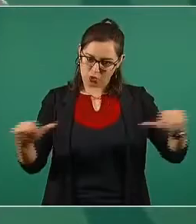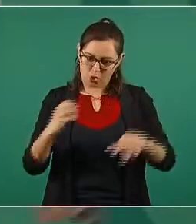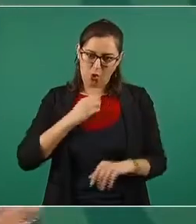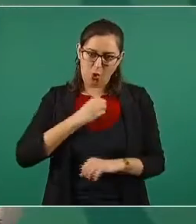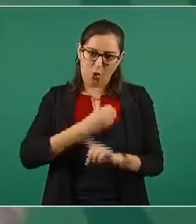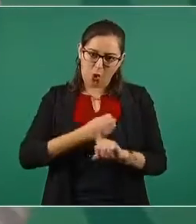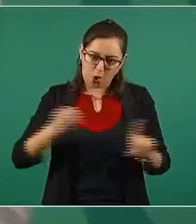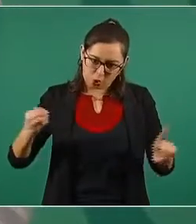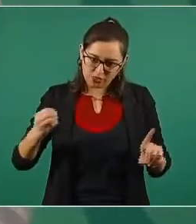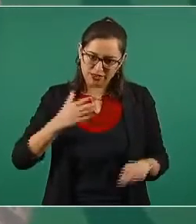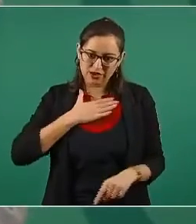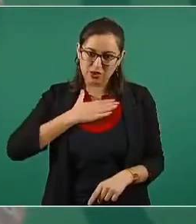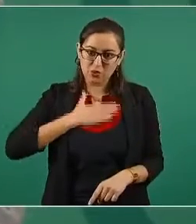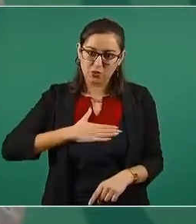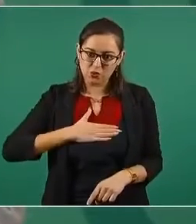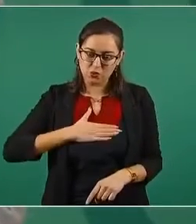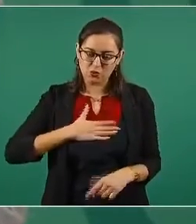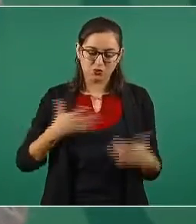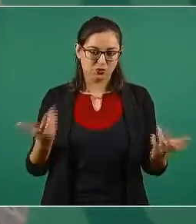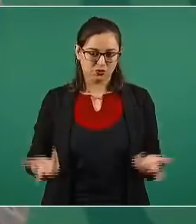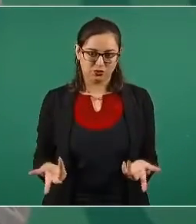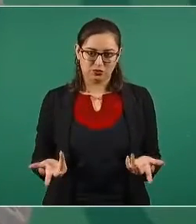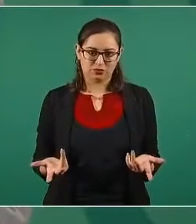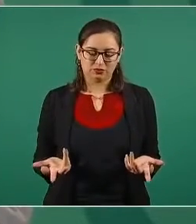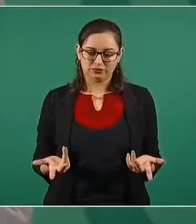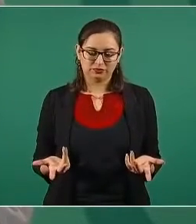porque no se le puede dar el mismo trato